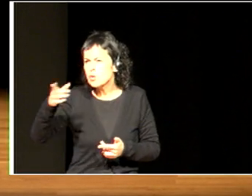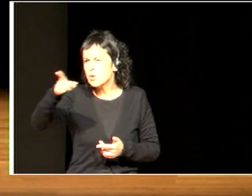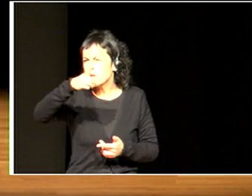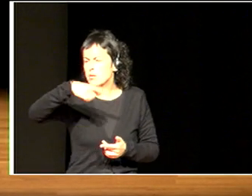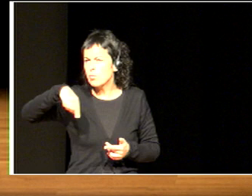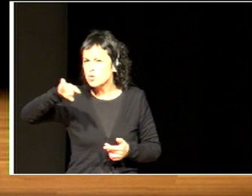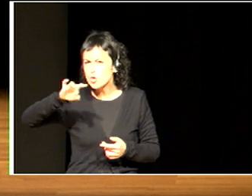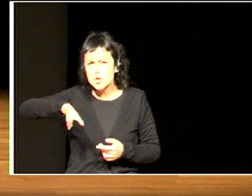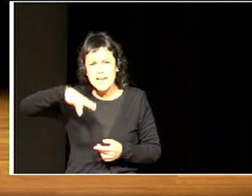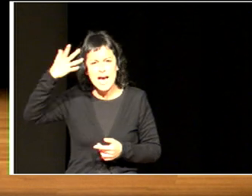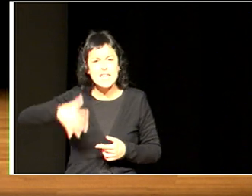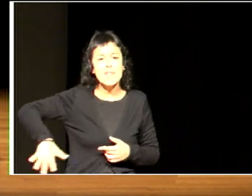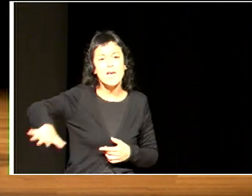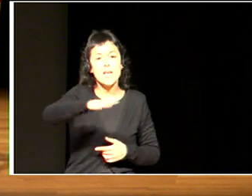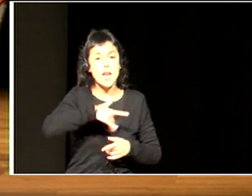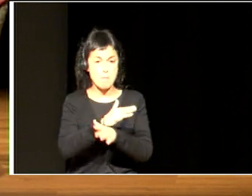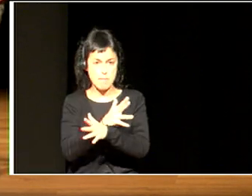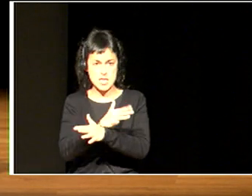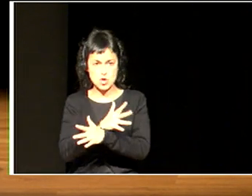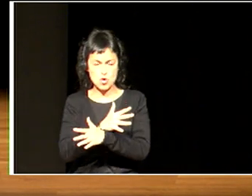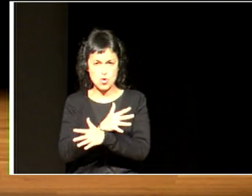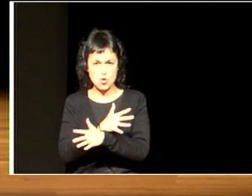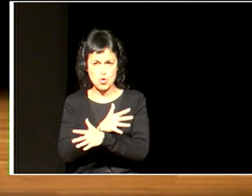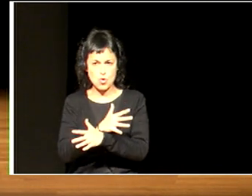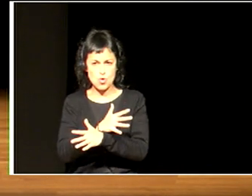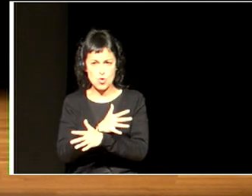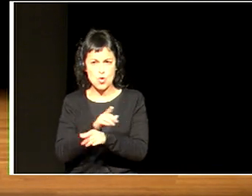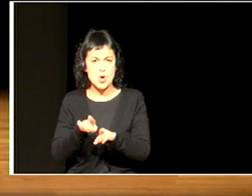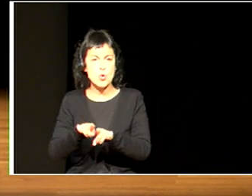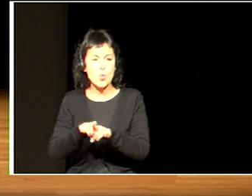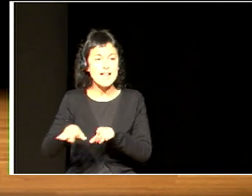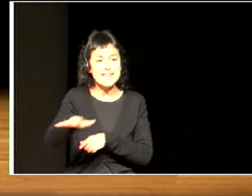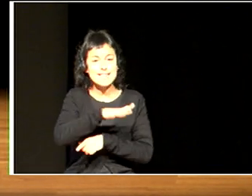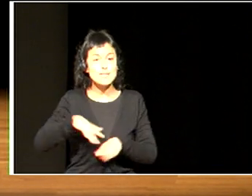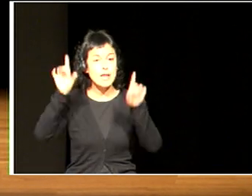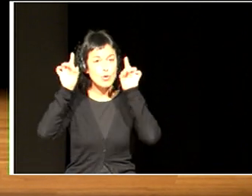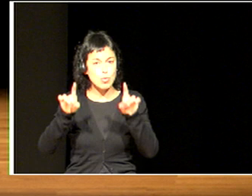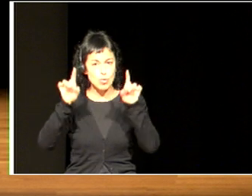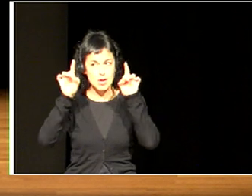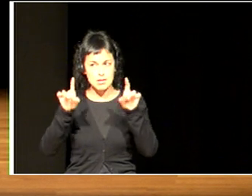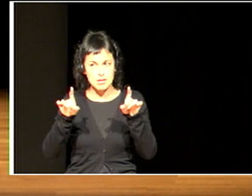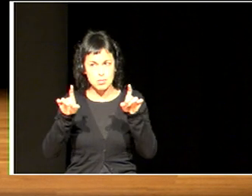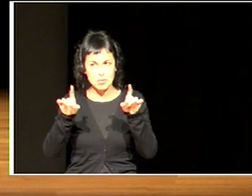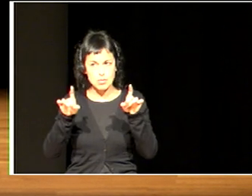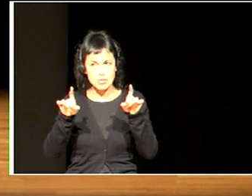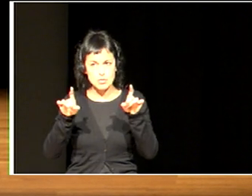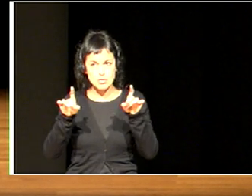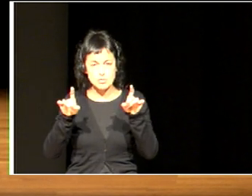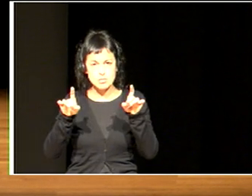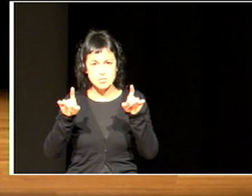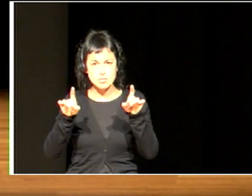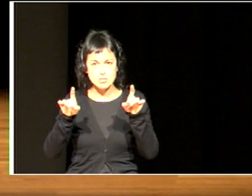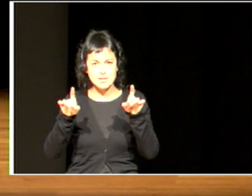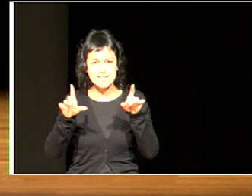la idea del patio escolar como espacio educativo que no se saliera de lo que es el espacio escolar en